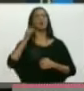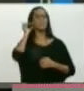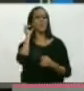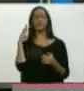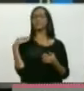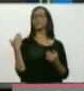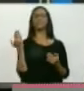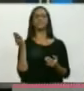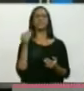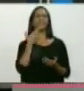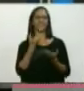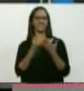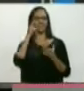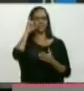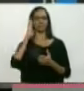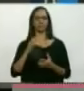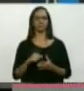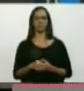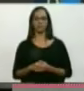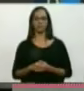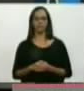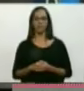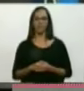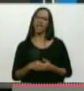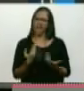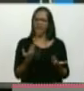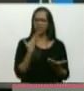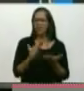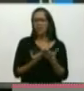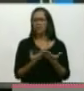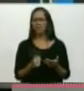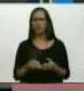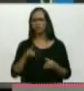muy femenina, gracias a Dios. ¿A qué le has dado nocao en tu vida?